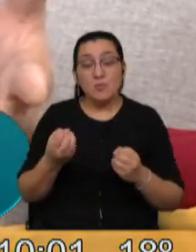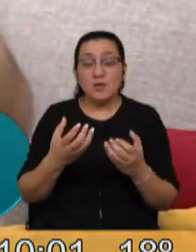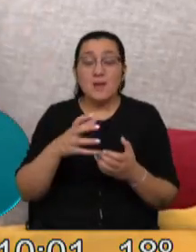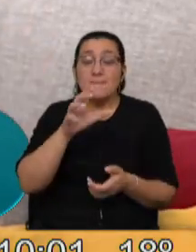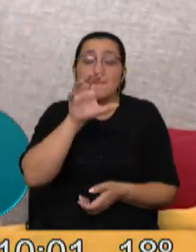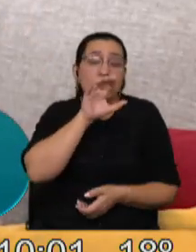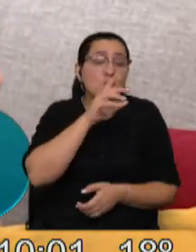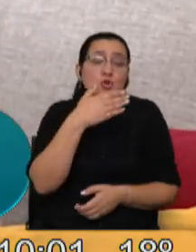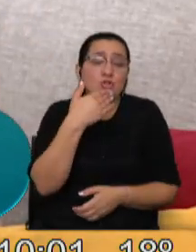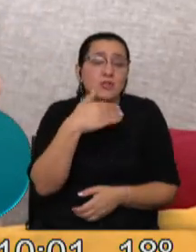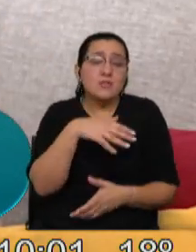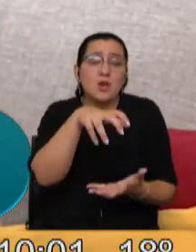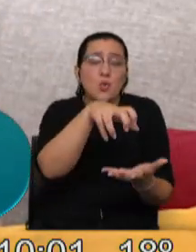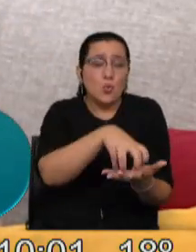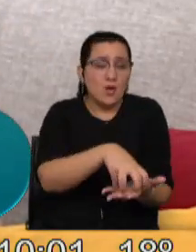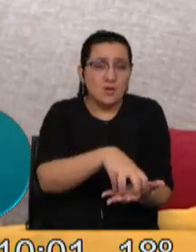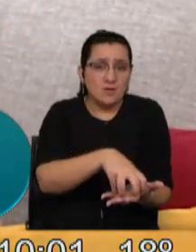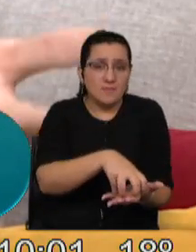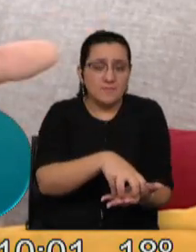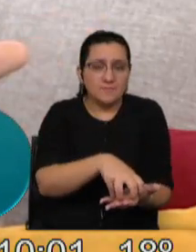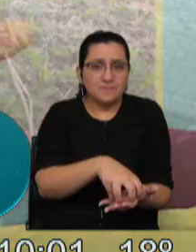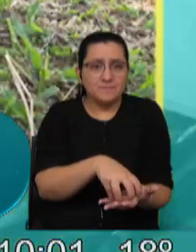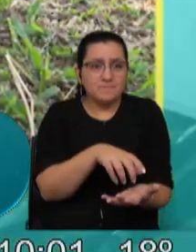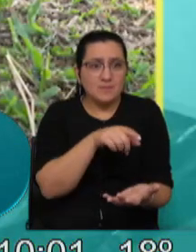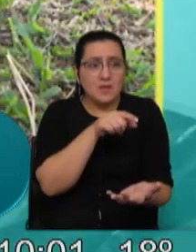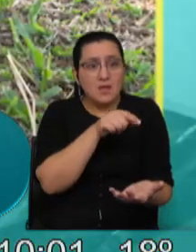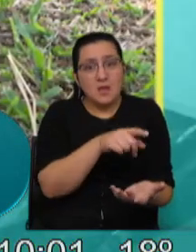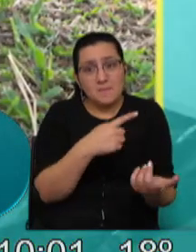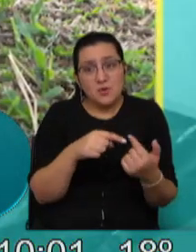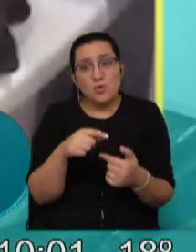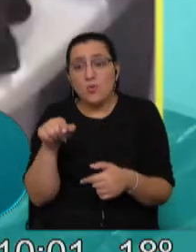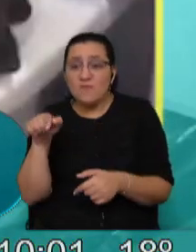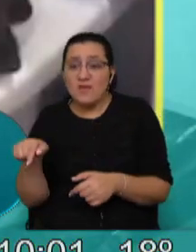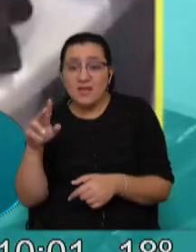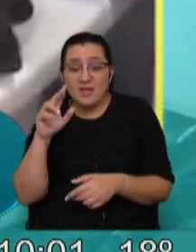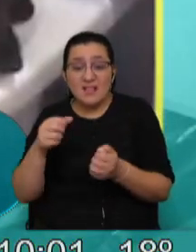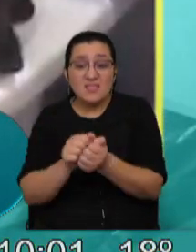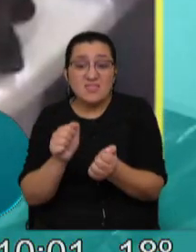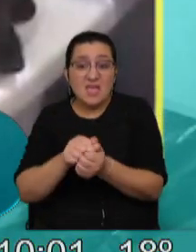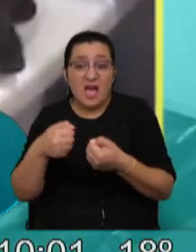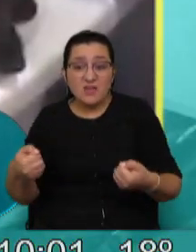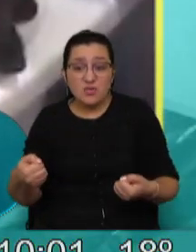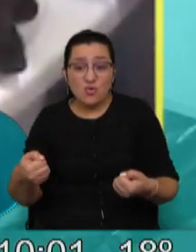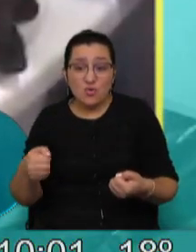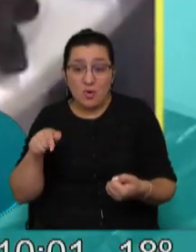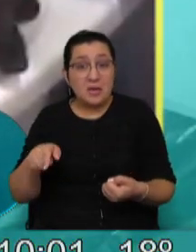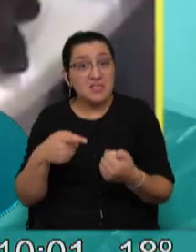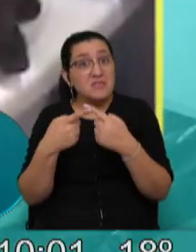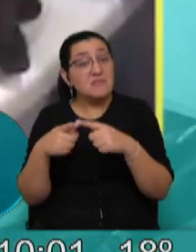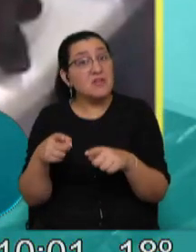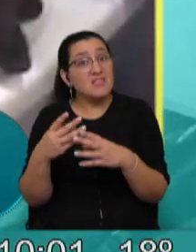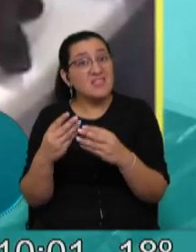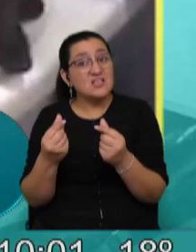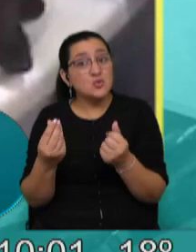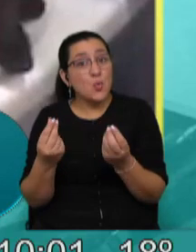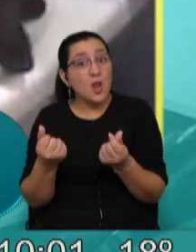el lugar, es si en dónde es, a diferencia de vos, qué hay acá, qué no hay acá. ¿Se te claro. acuerdo? Entonces, donde ponga el diario o el pañal... Bueno,